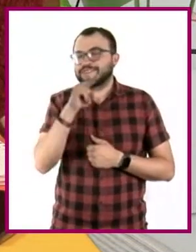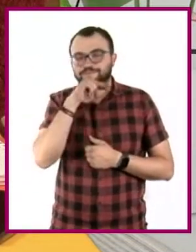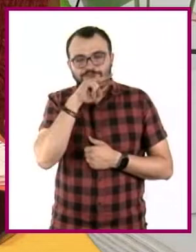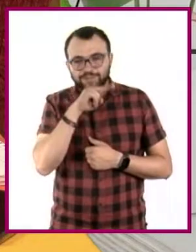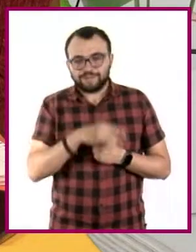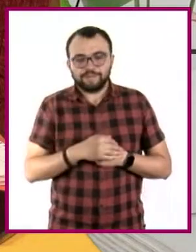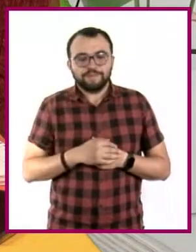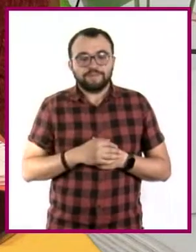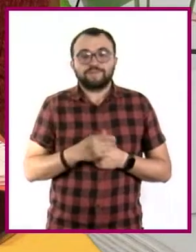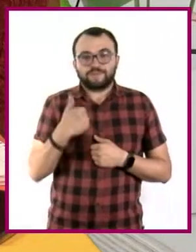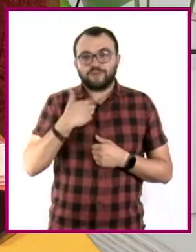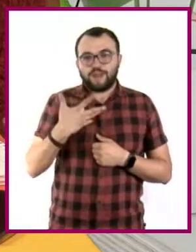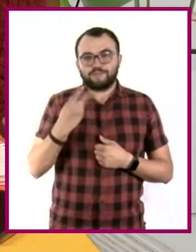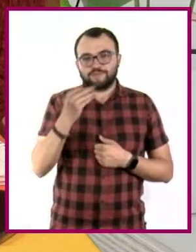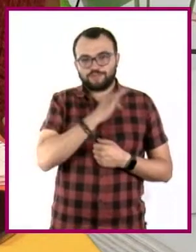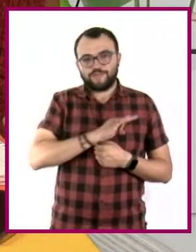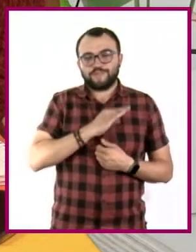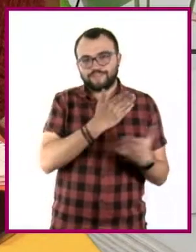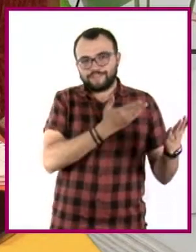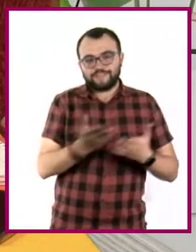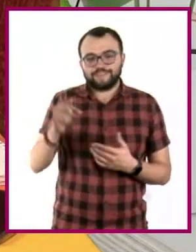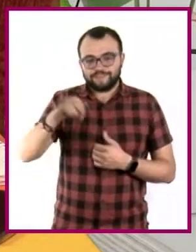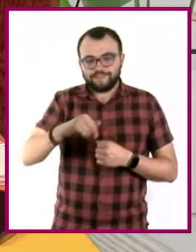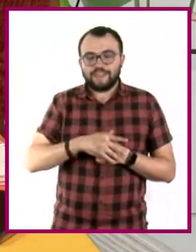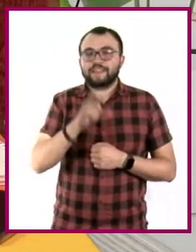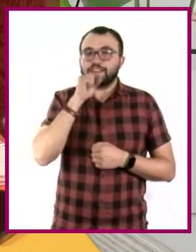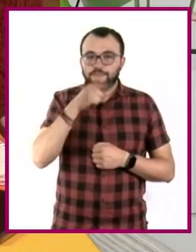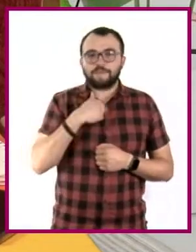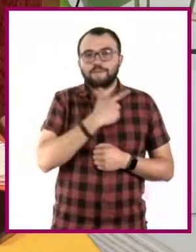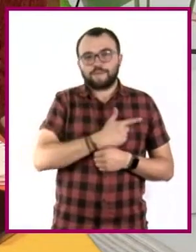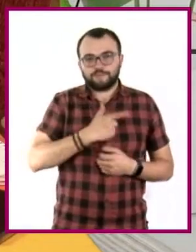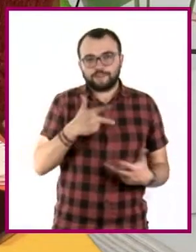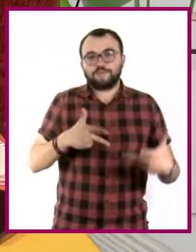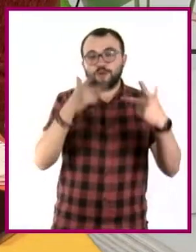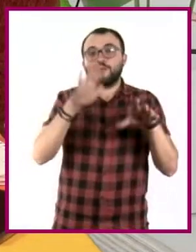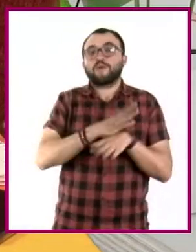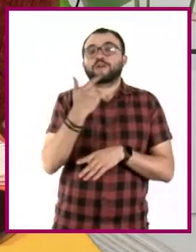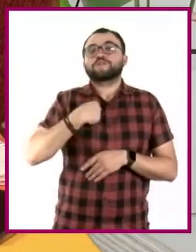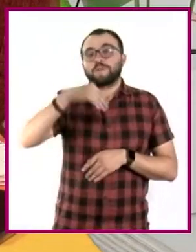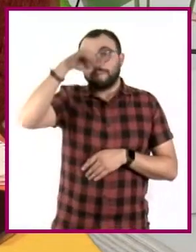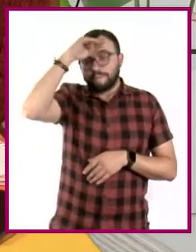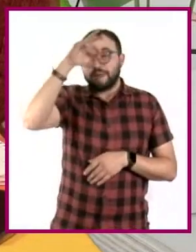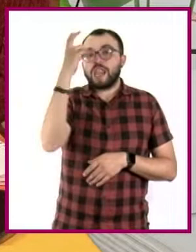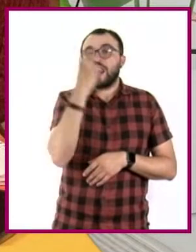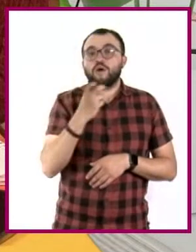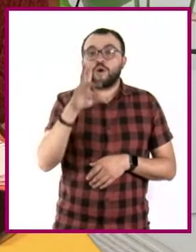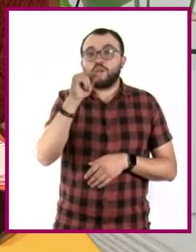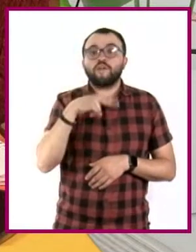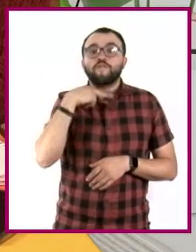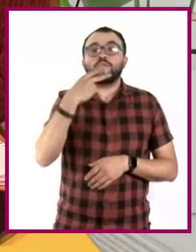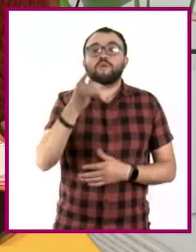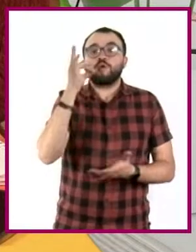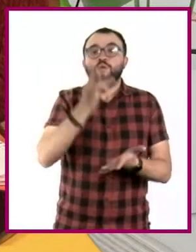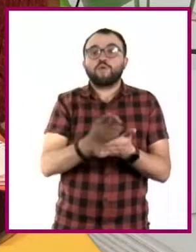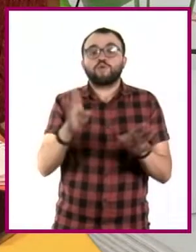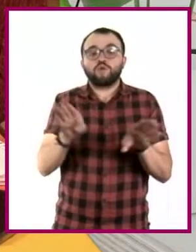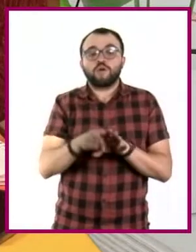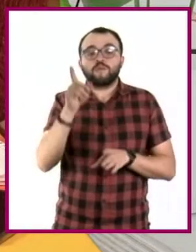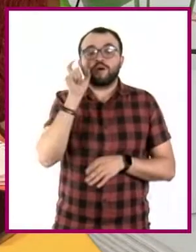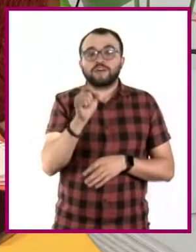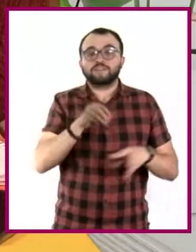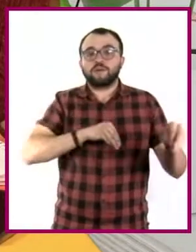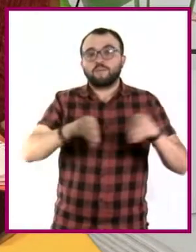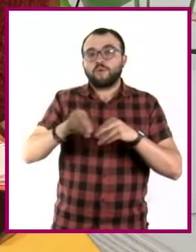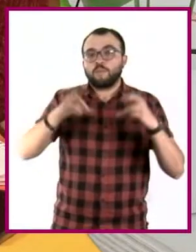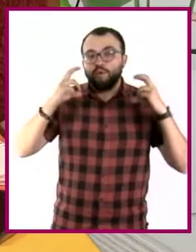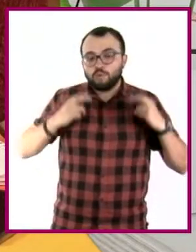Memo. Estoy muy feliz de que estés aquí. También me gustó el video porque yo pensaba que el lenguaje no verbal solo se refería a los